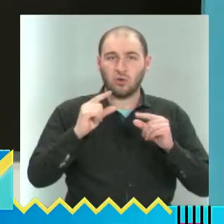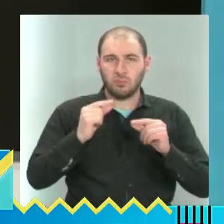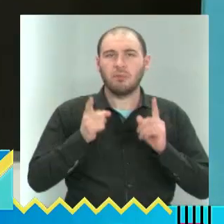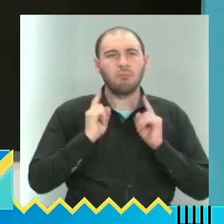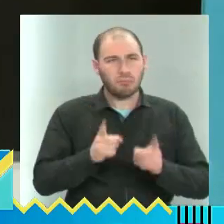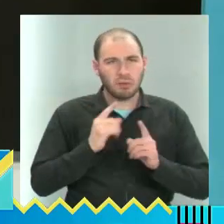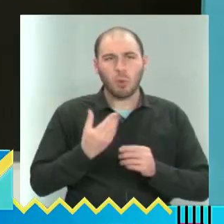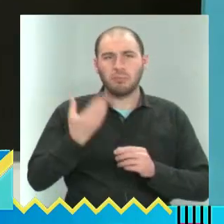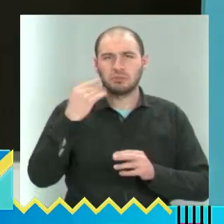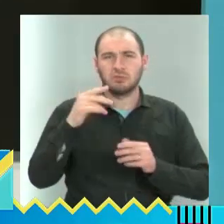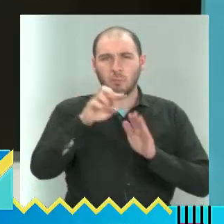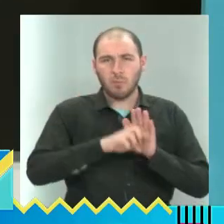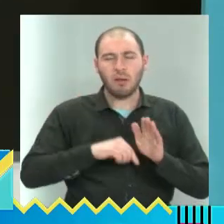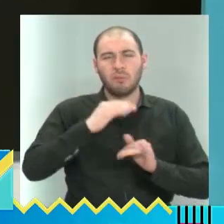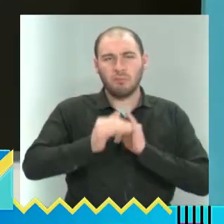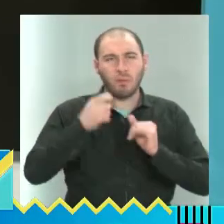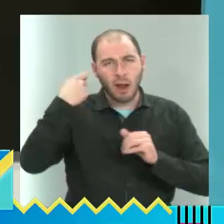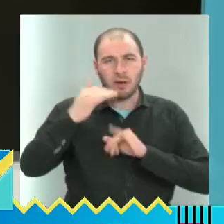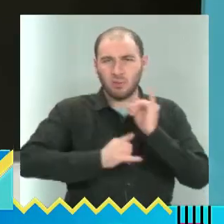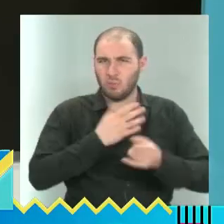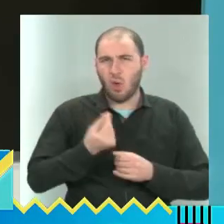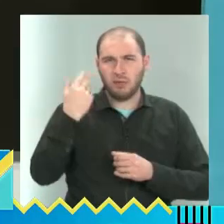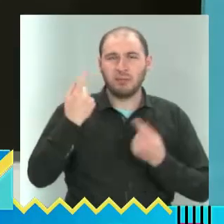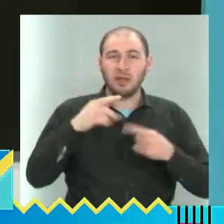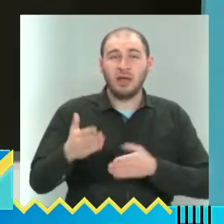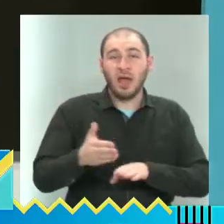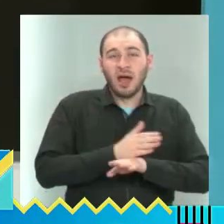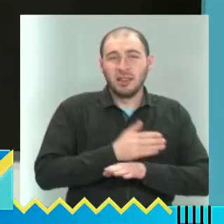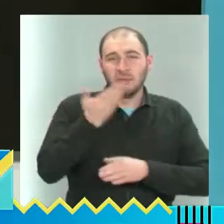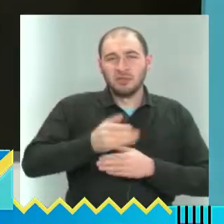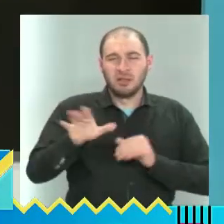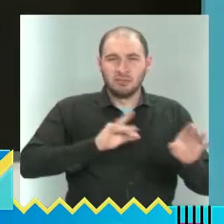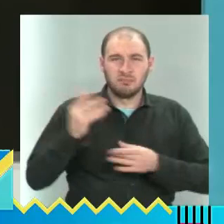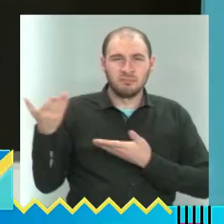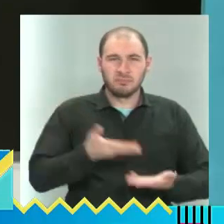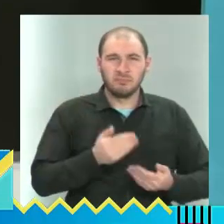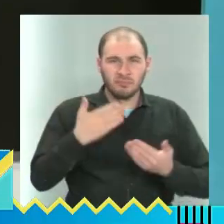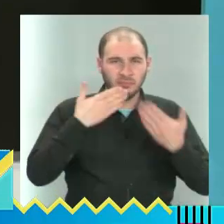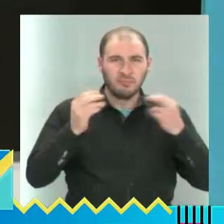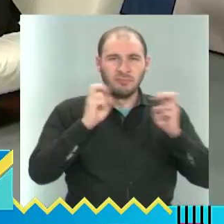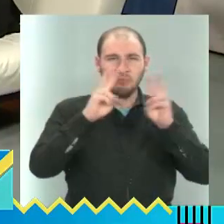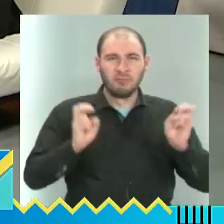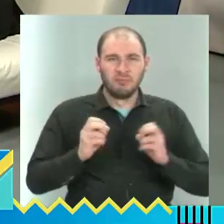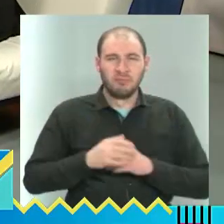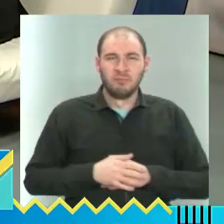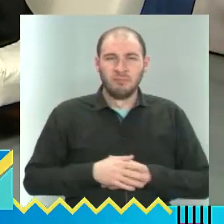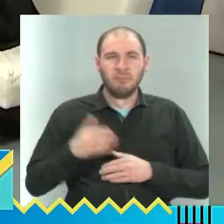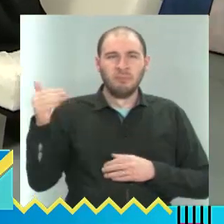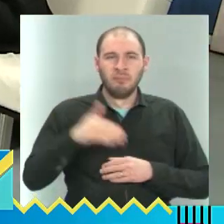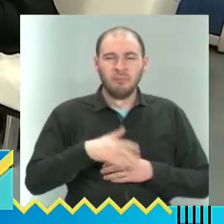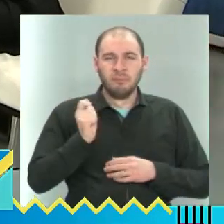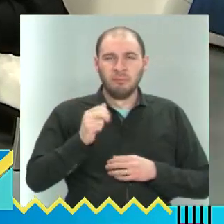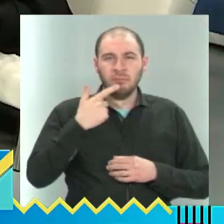repetir seguramente a lo largo del programa varias veces. Pero antes voy a tener que presentar a nuestros invitados para poder hablar acerca de este tema. Está con